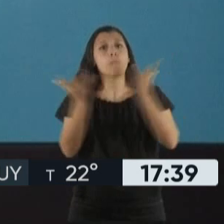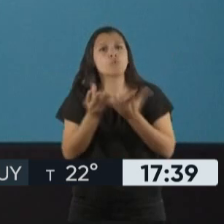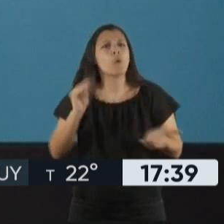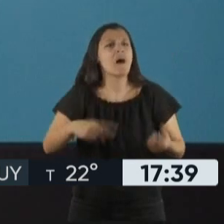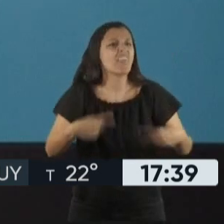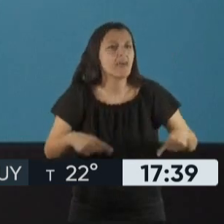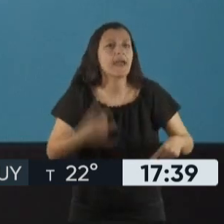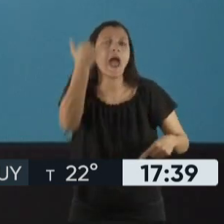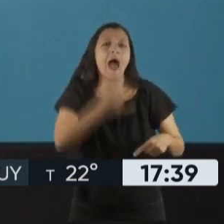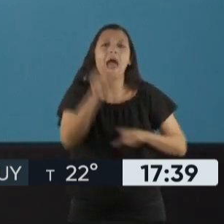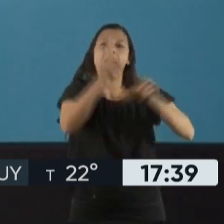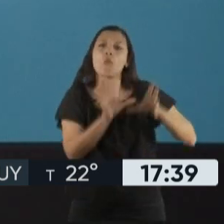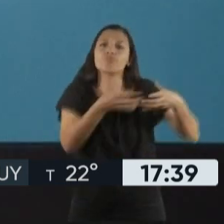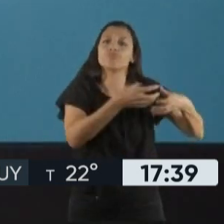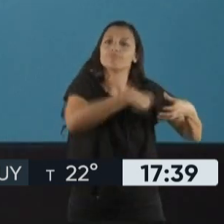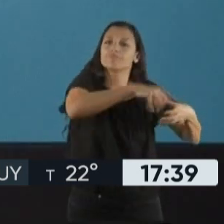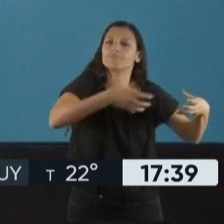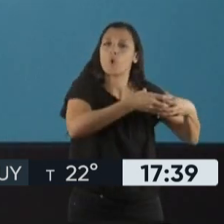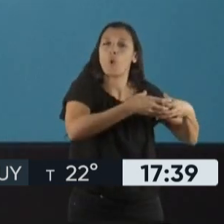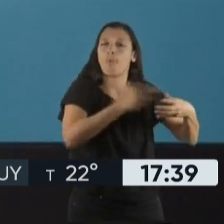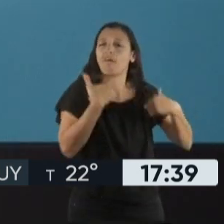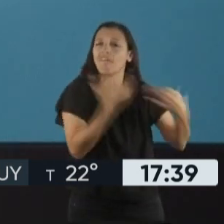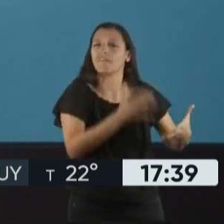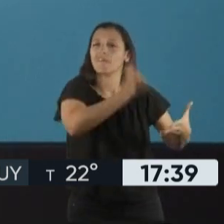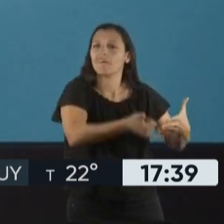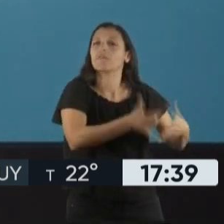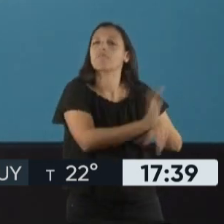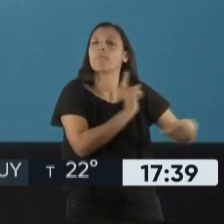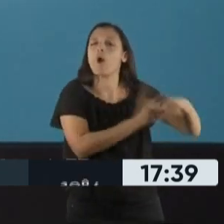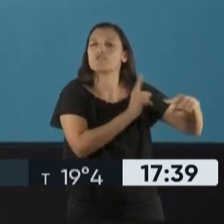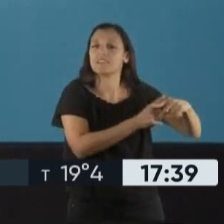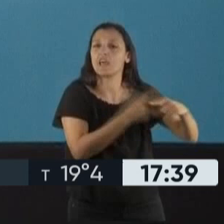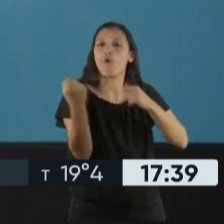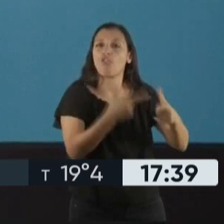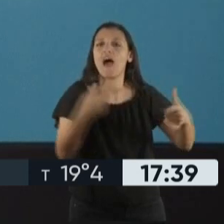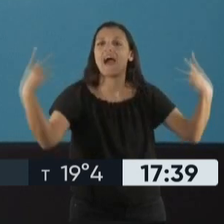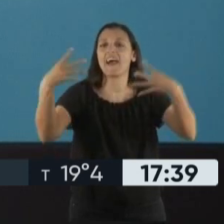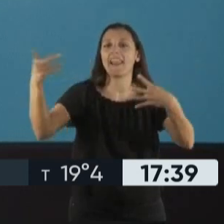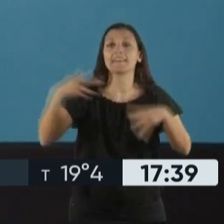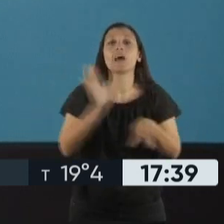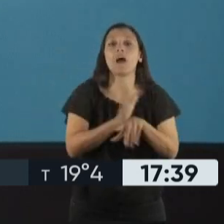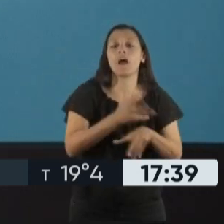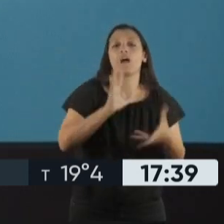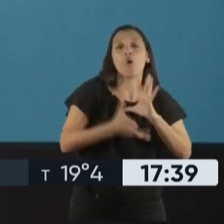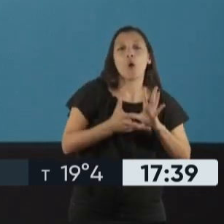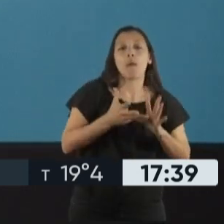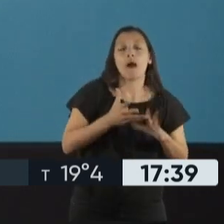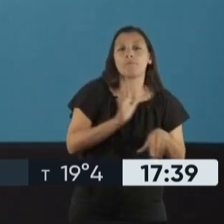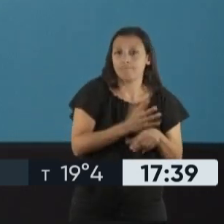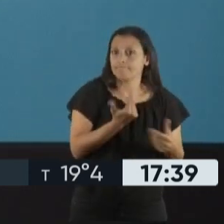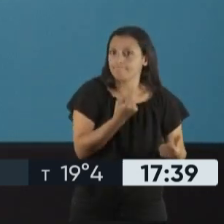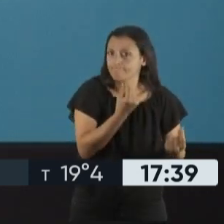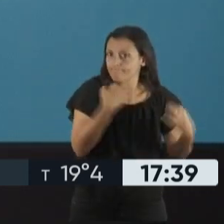hay sectores que se han beneficiado de la situación de la guerra porque hay precios de commodities que